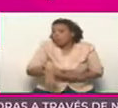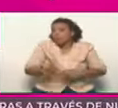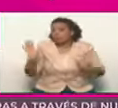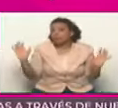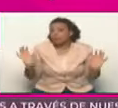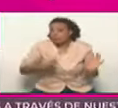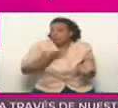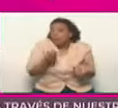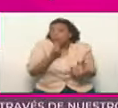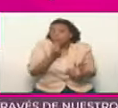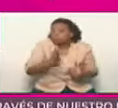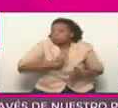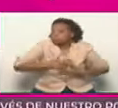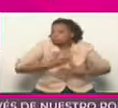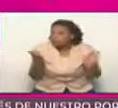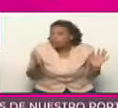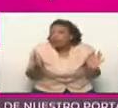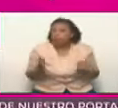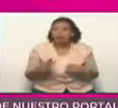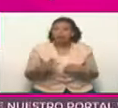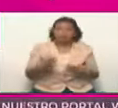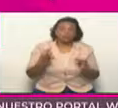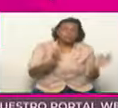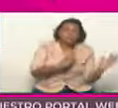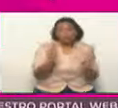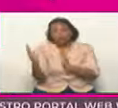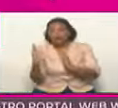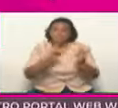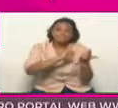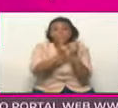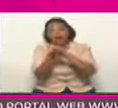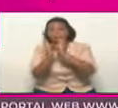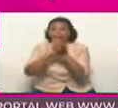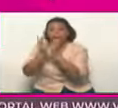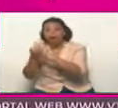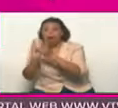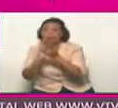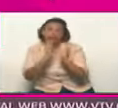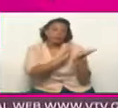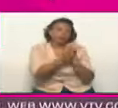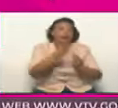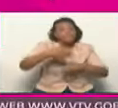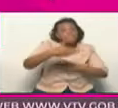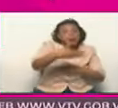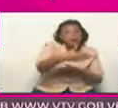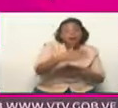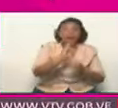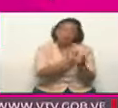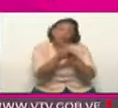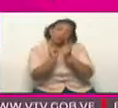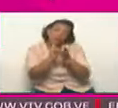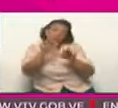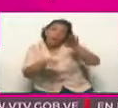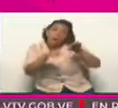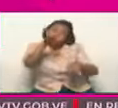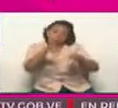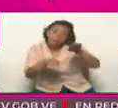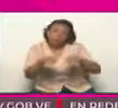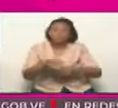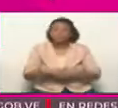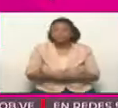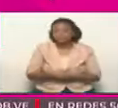que comestible para, o sea, de que eso no compensar una con la